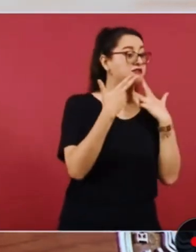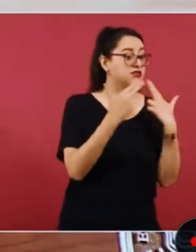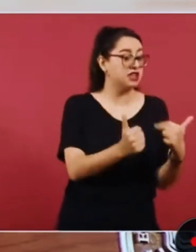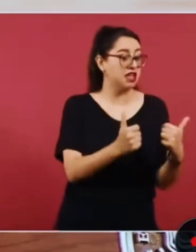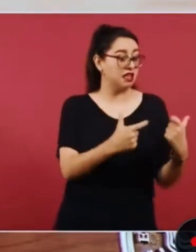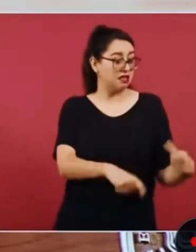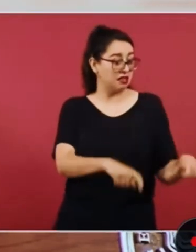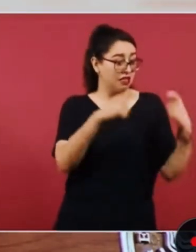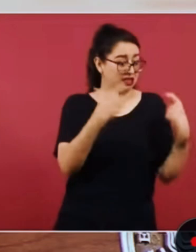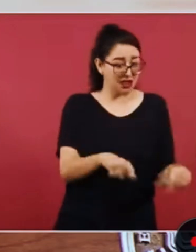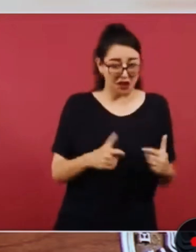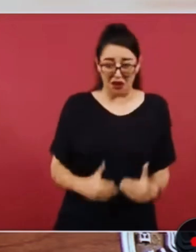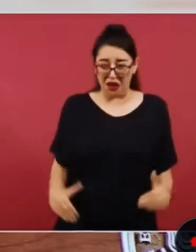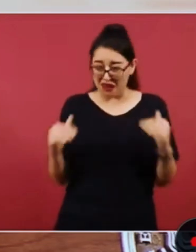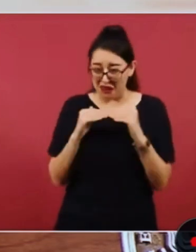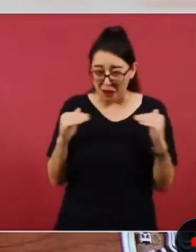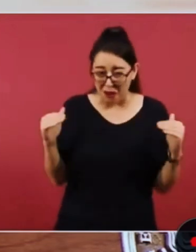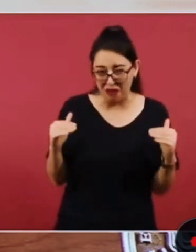no